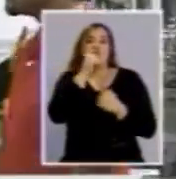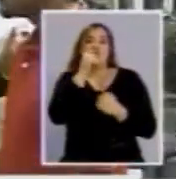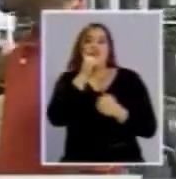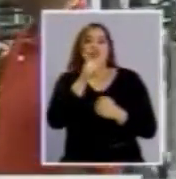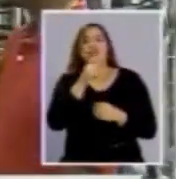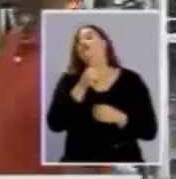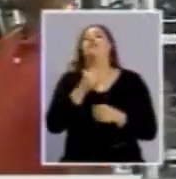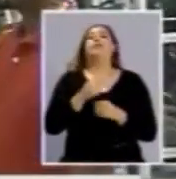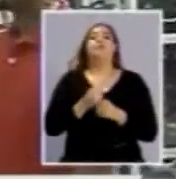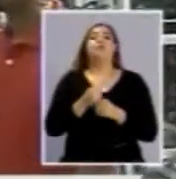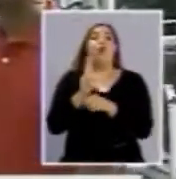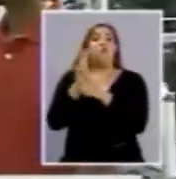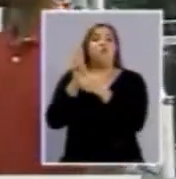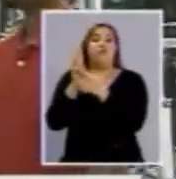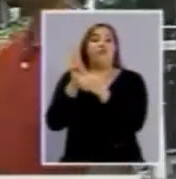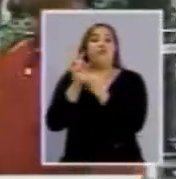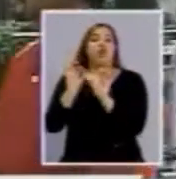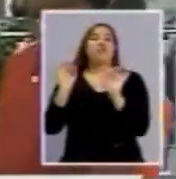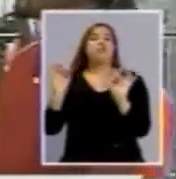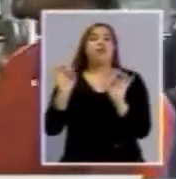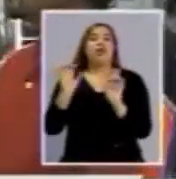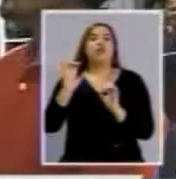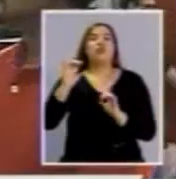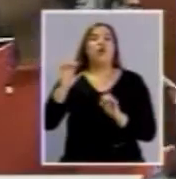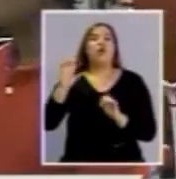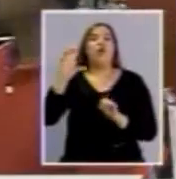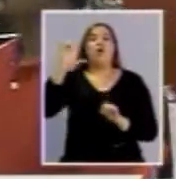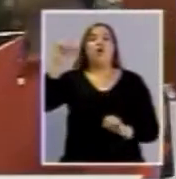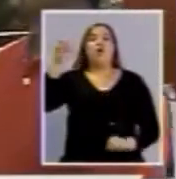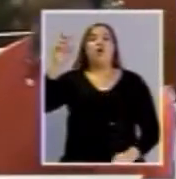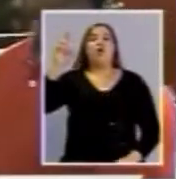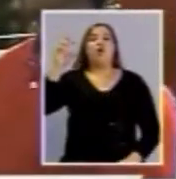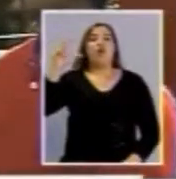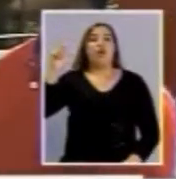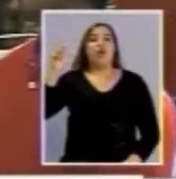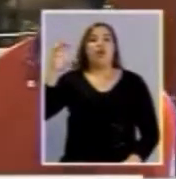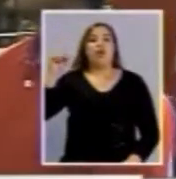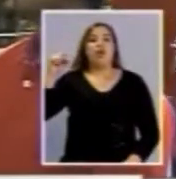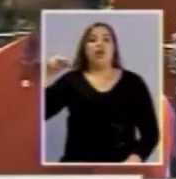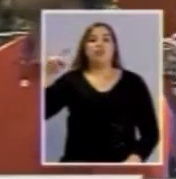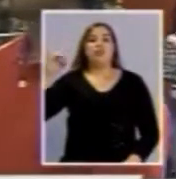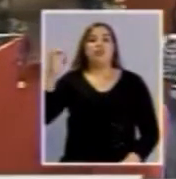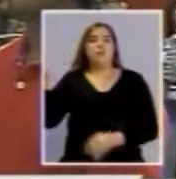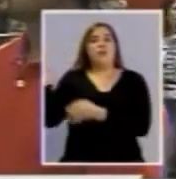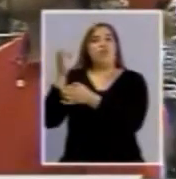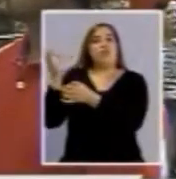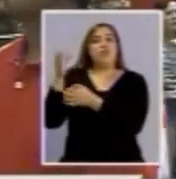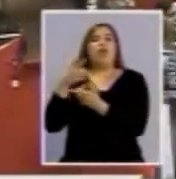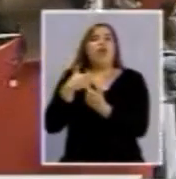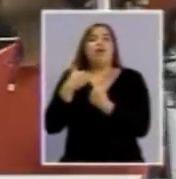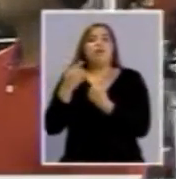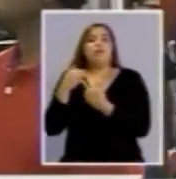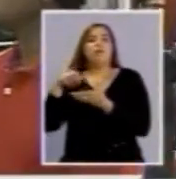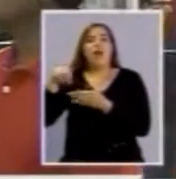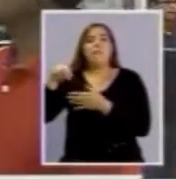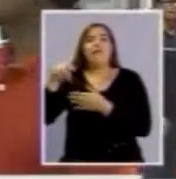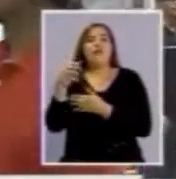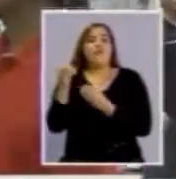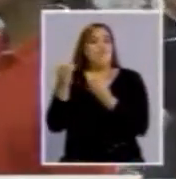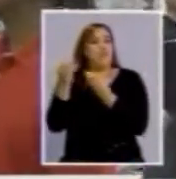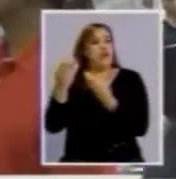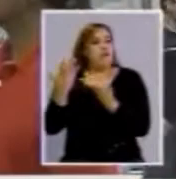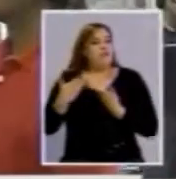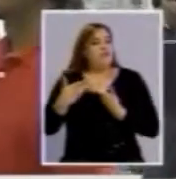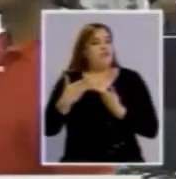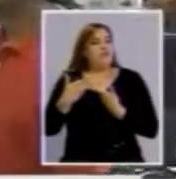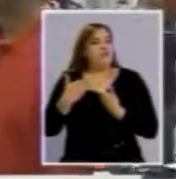con el profesor, el experto Jorge Cancino. Gracias por acompañarnos para que nos cuentes un poquito más sobre la caminata y sus beneficios. ¿Es tan